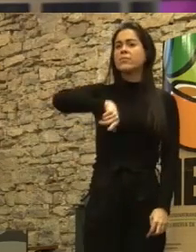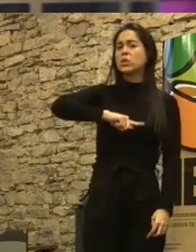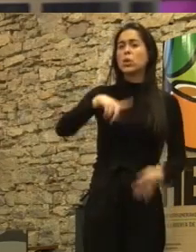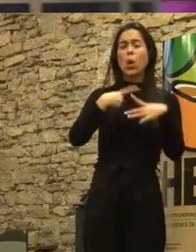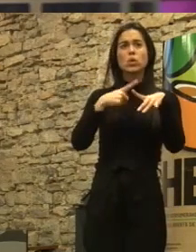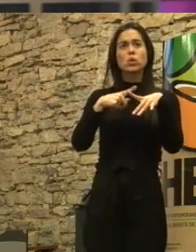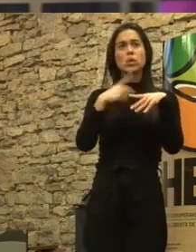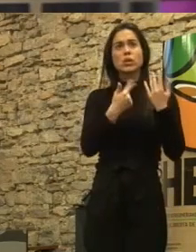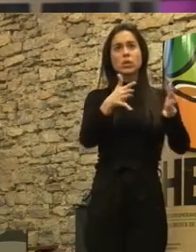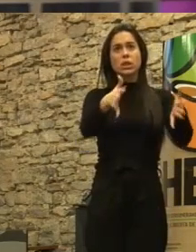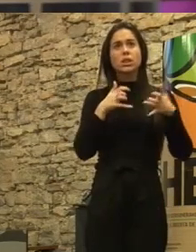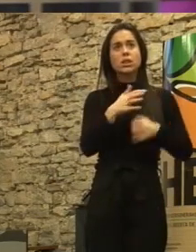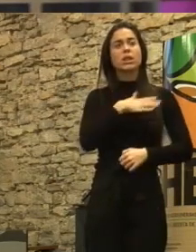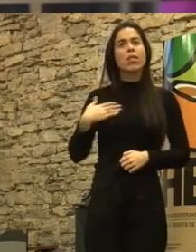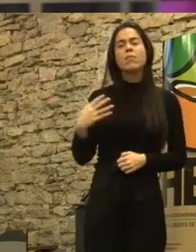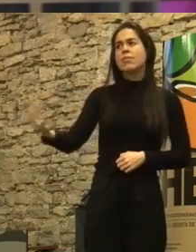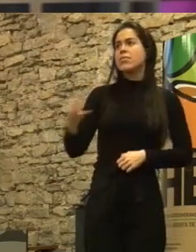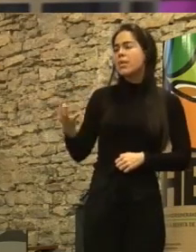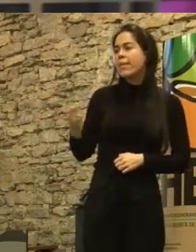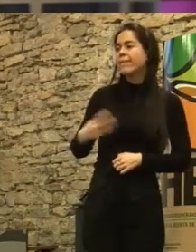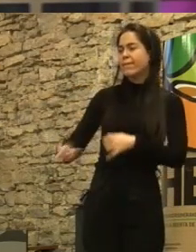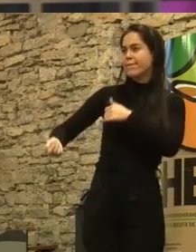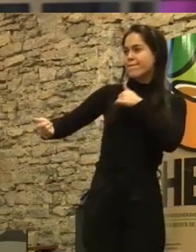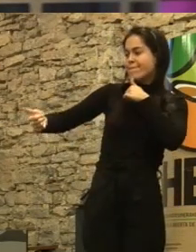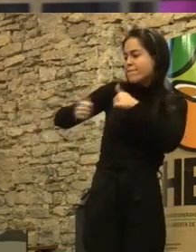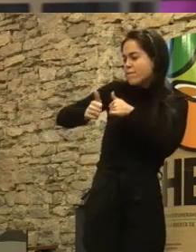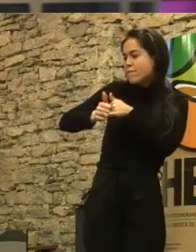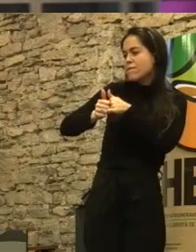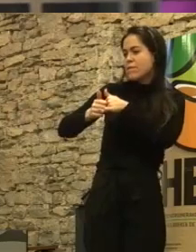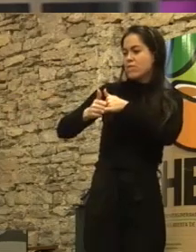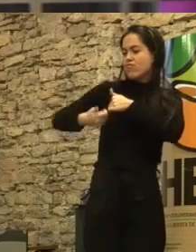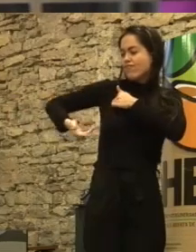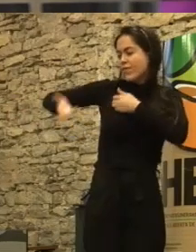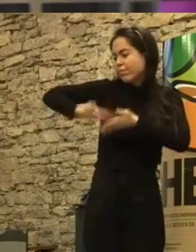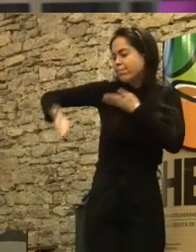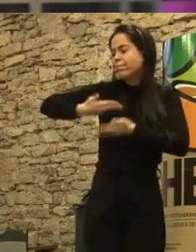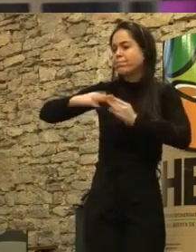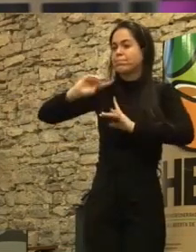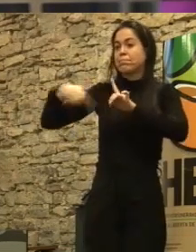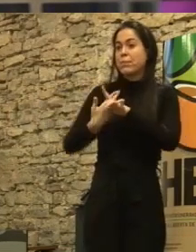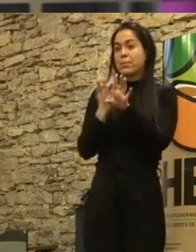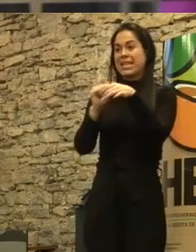complicidades, con mucha colaboración, y también ejercitamos mucho lo que es la participación.